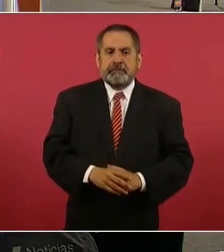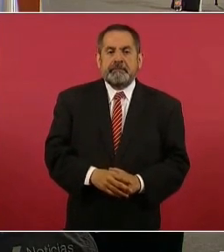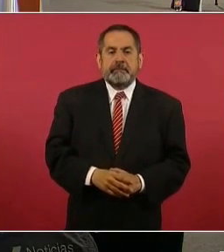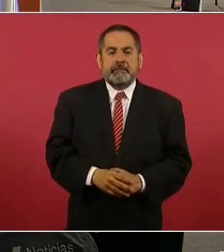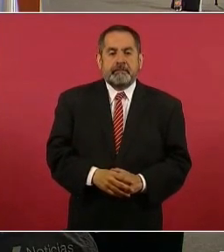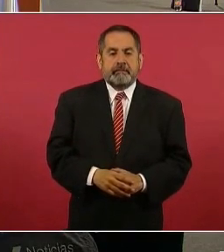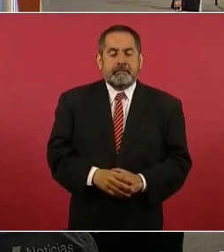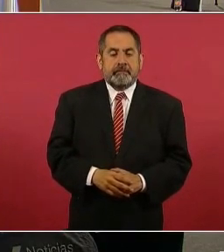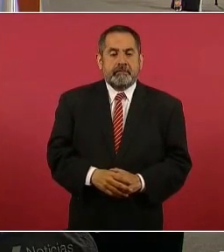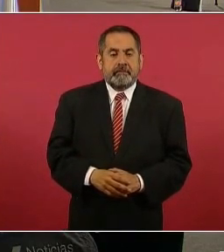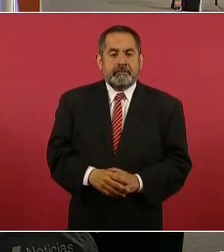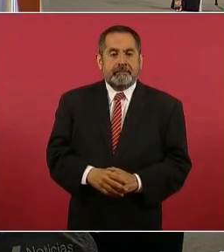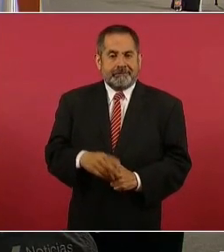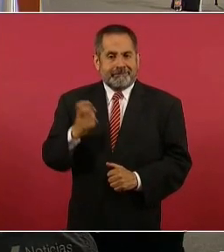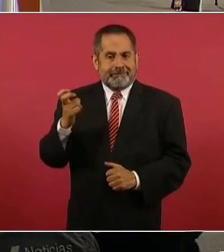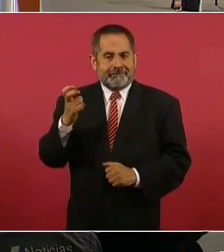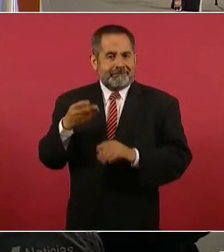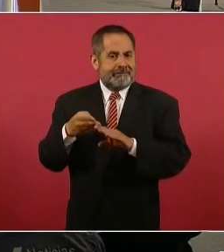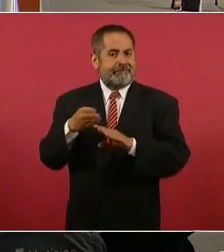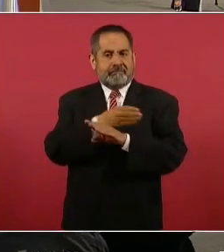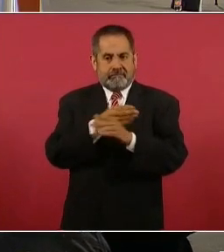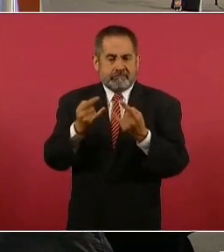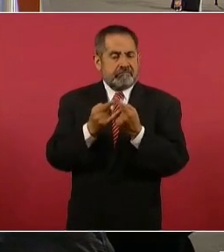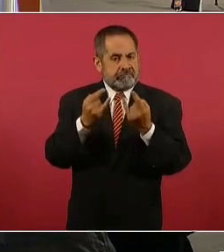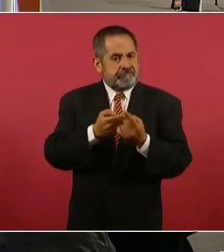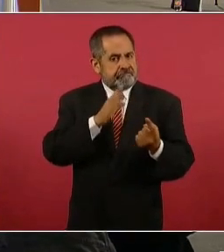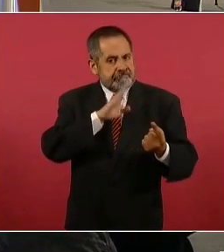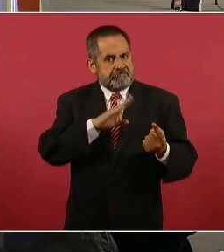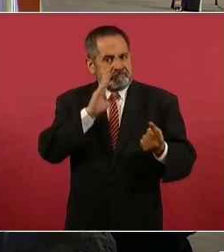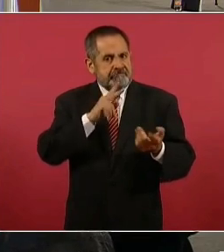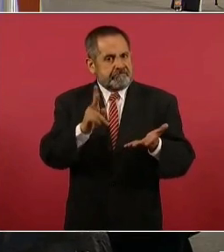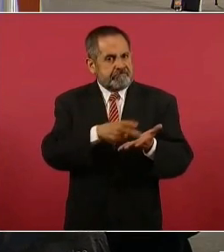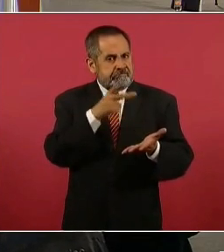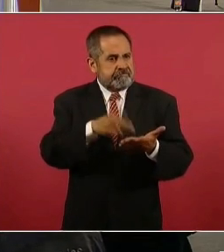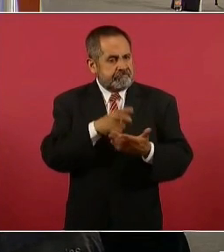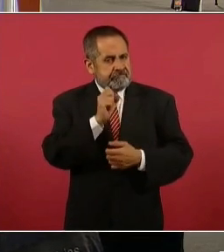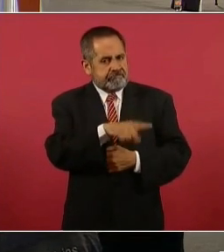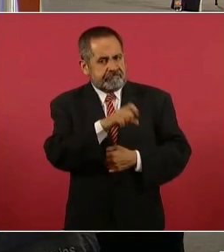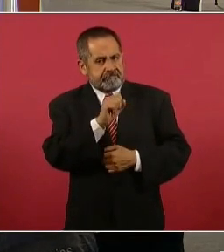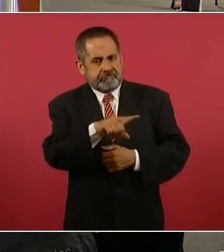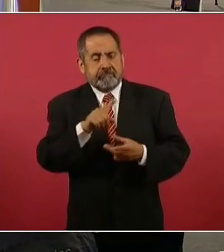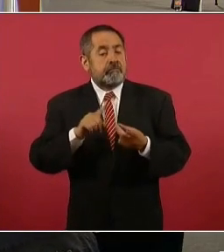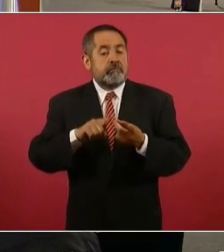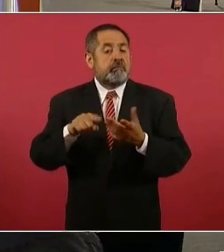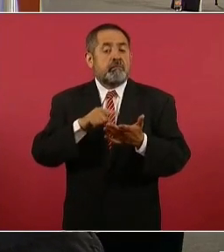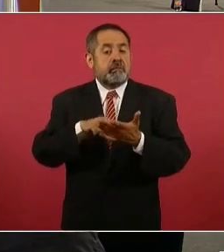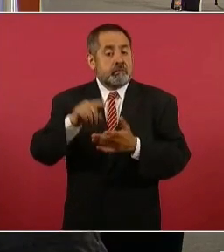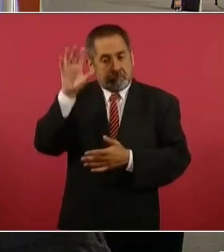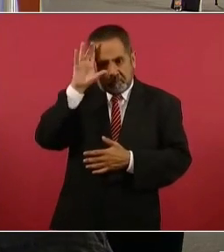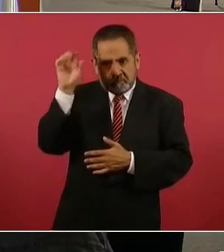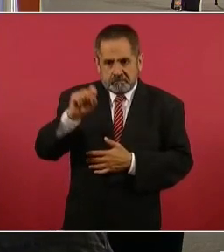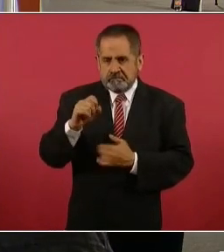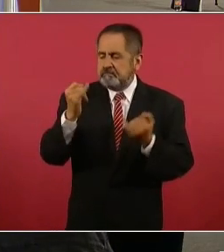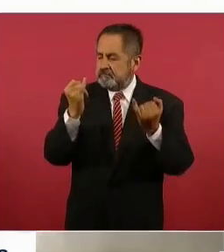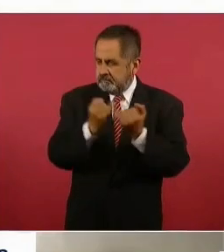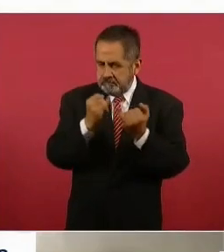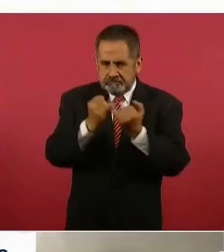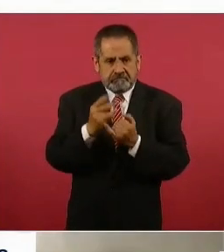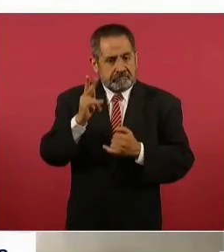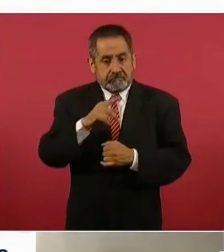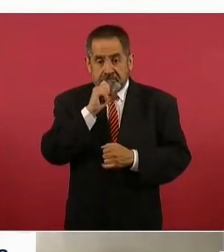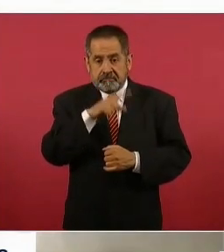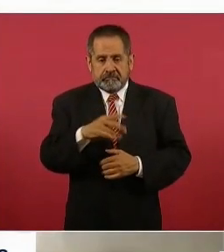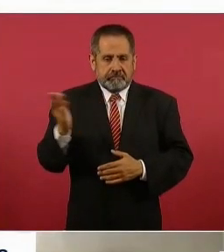aquí están otros antecedentes the greek n este fue un evento en el estado de morelos también aquí se ve otra de las